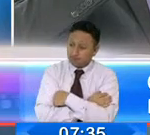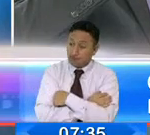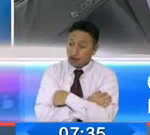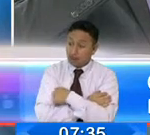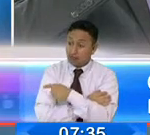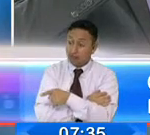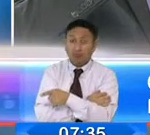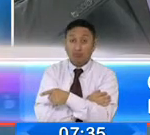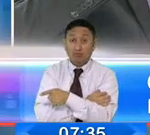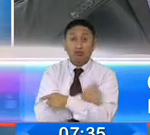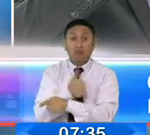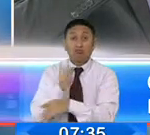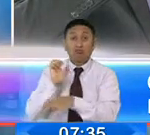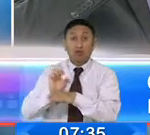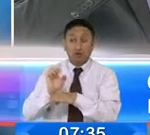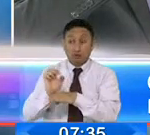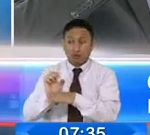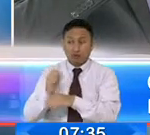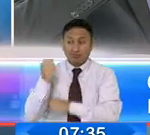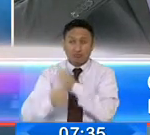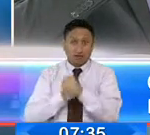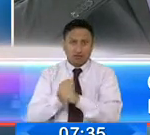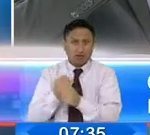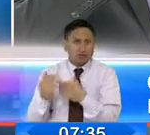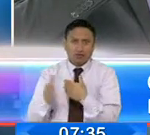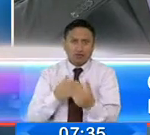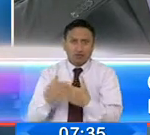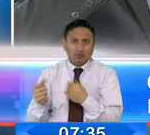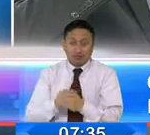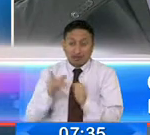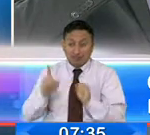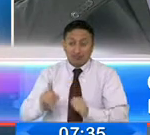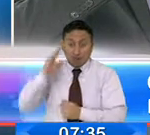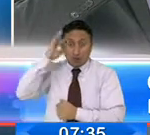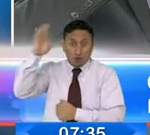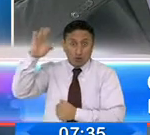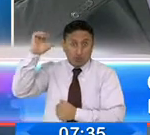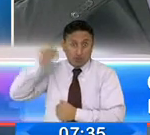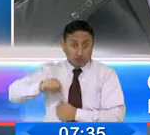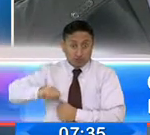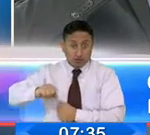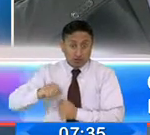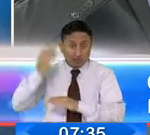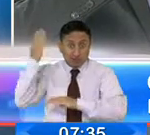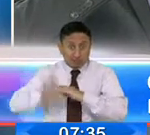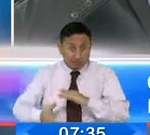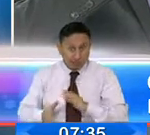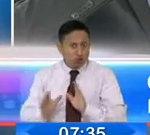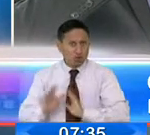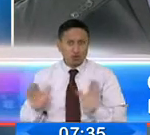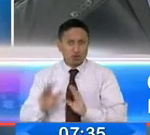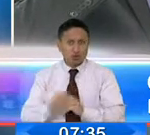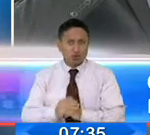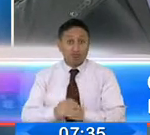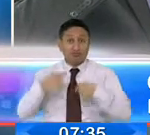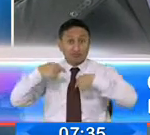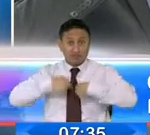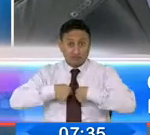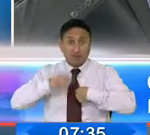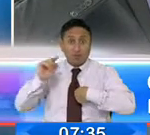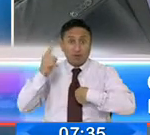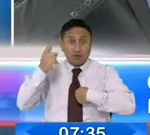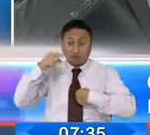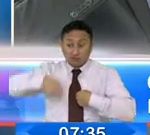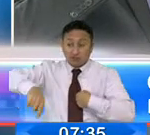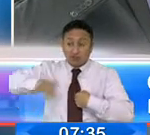el emprendimiento no tiene edad. Los sueños no tienen edad ni caducan. Nosotros vamos a priorizar que